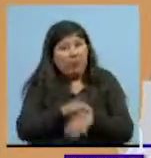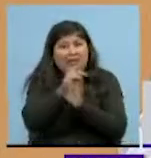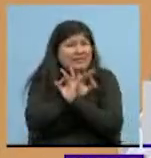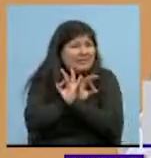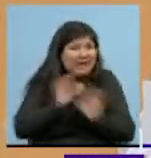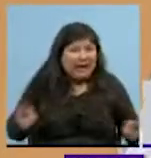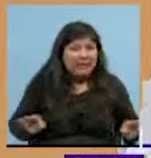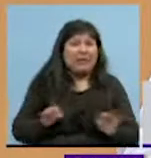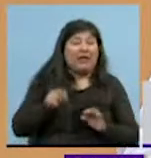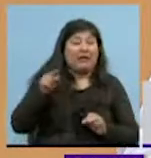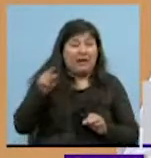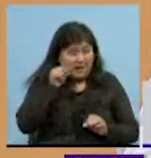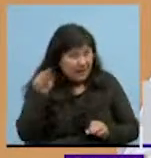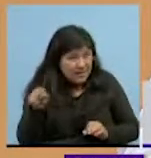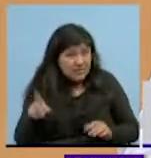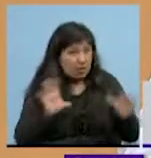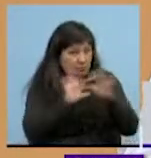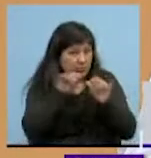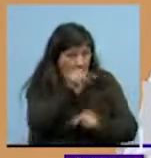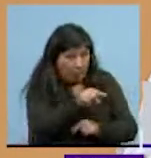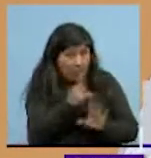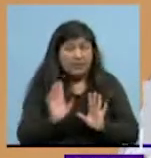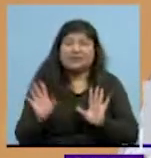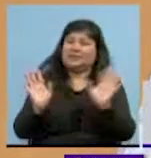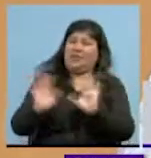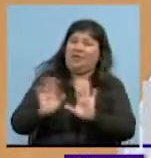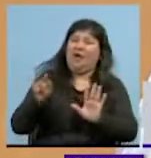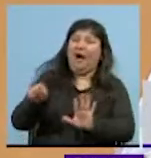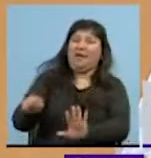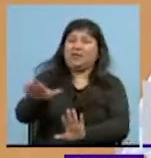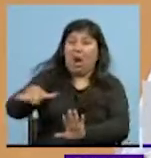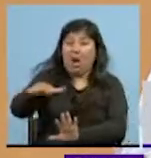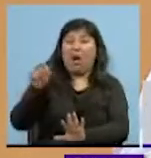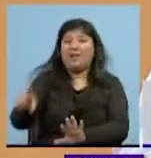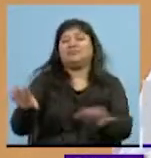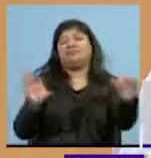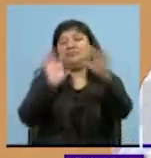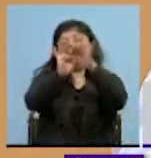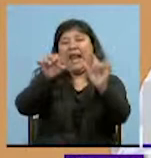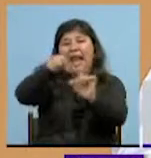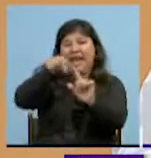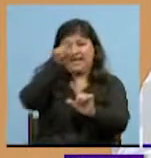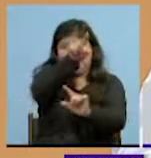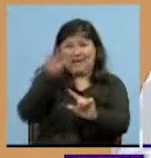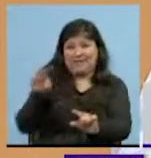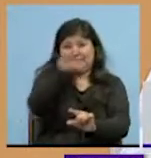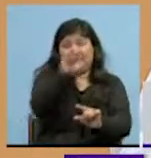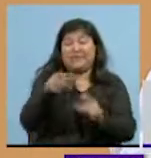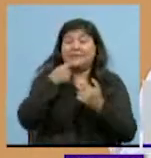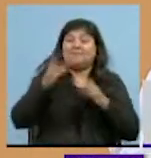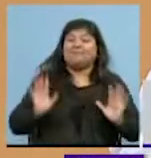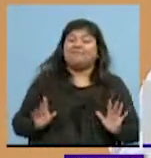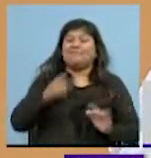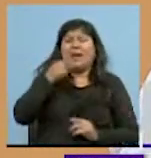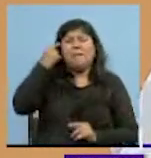y la Quiaca. Debe tener alguna dificultad, me imagino, sobre todo en el tema de vehículos, algo tiene que haber, pero